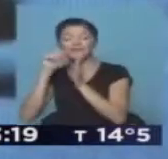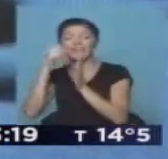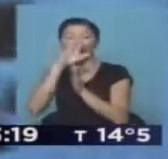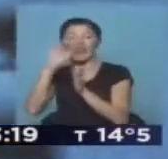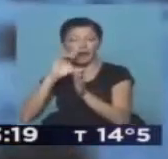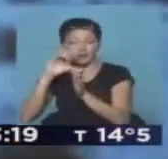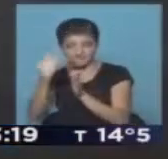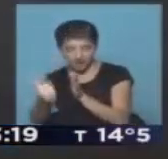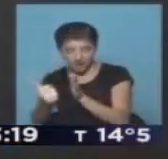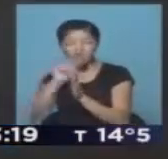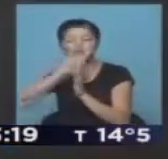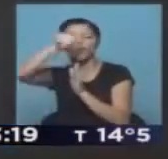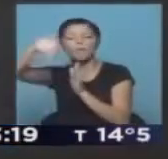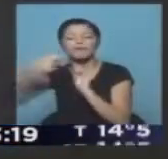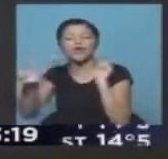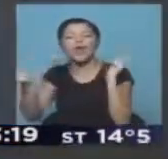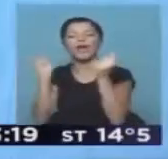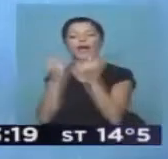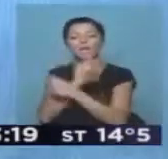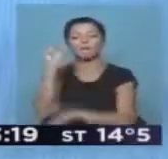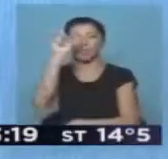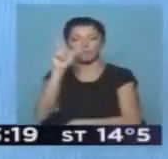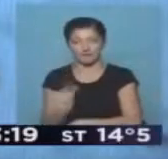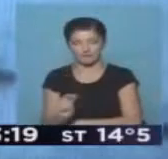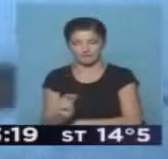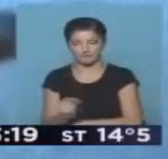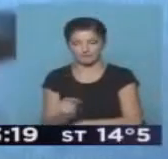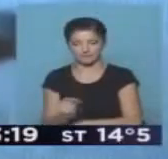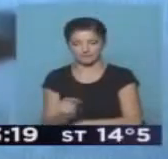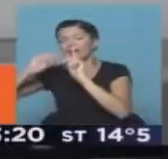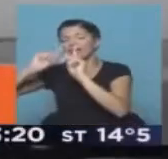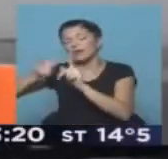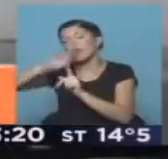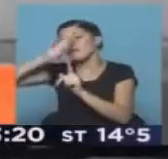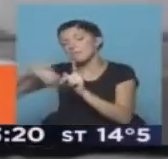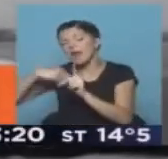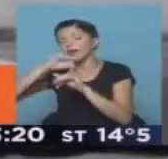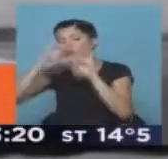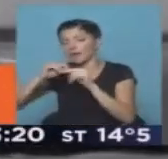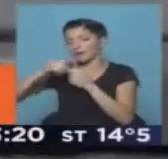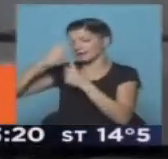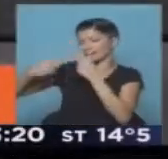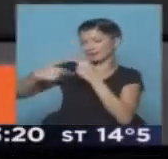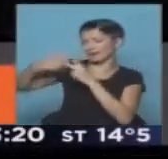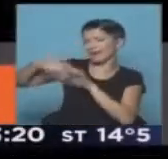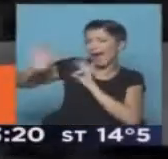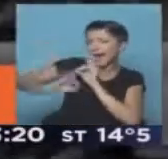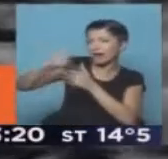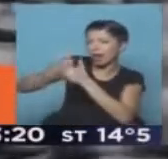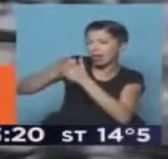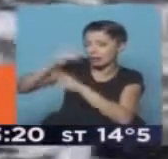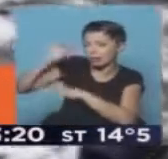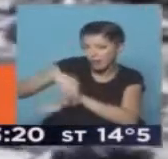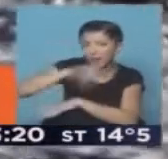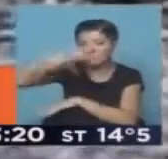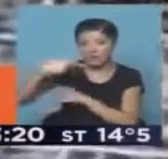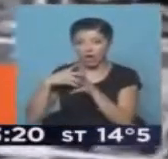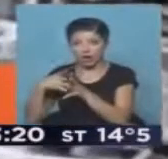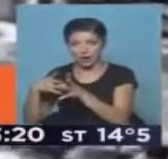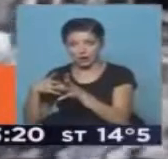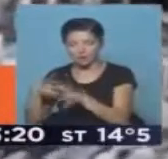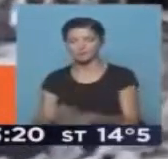y que modificó sustancialmente el mapa de oriente medio planes de paz a principios